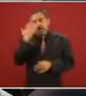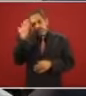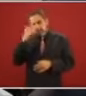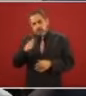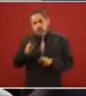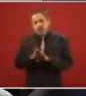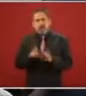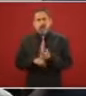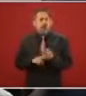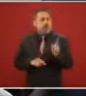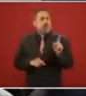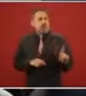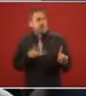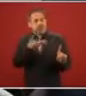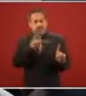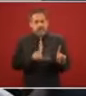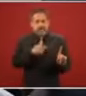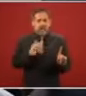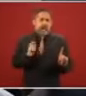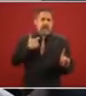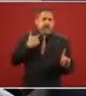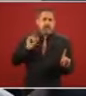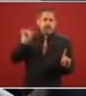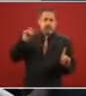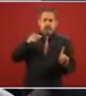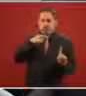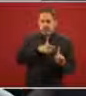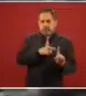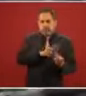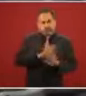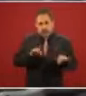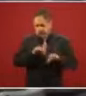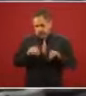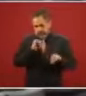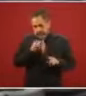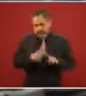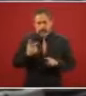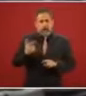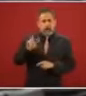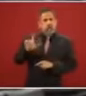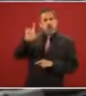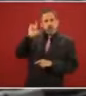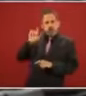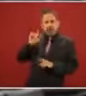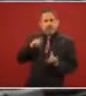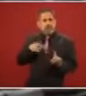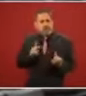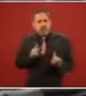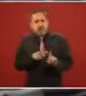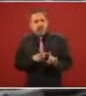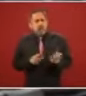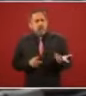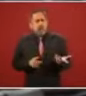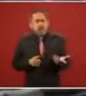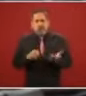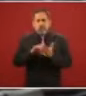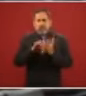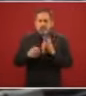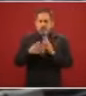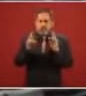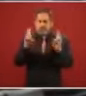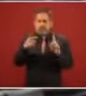este hombre, exfuncionario, pues ya dejó de ser funcionario hace 8 días, Pero, por ejemplo, le pongo un